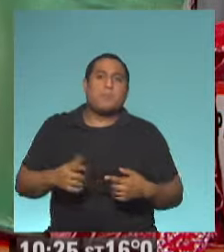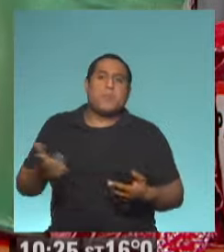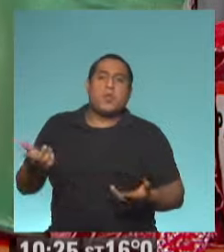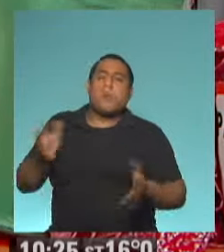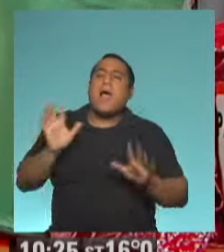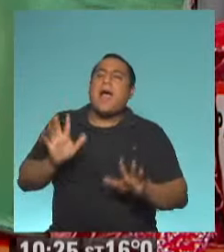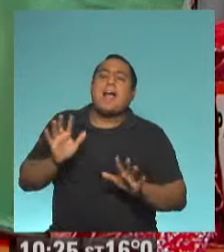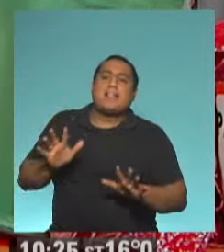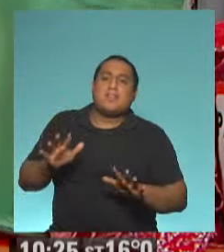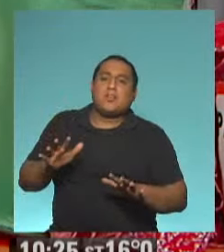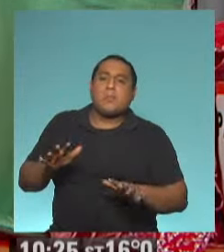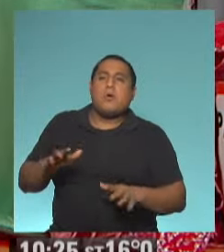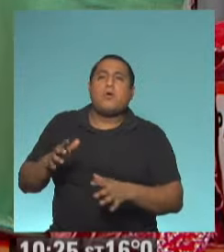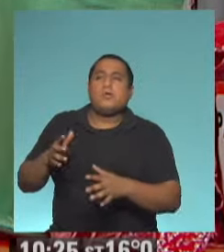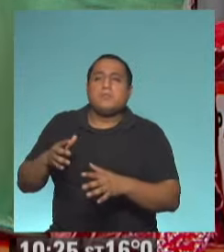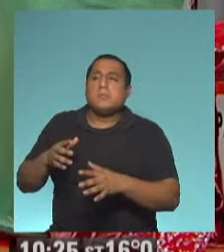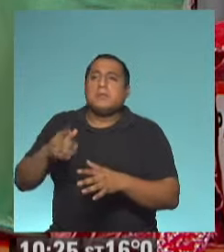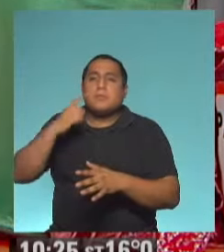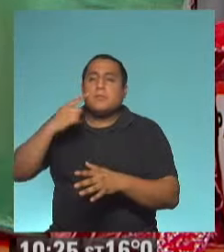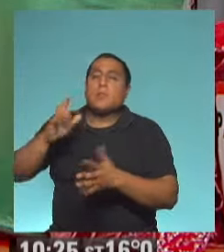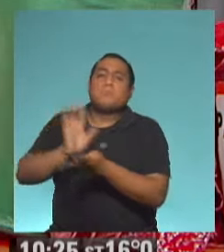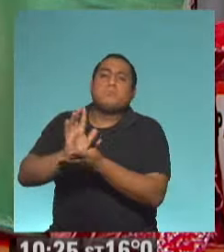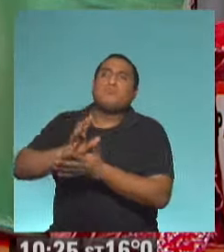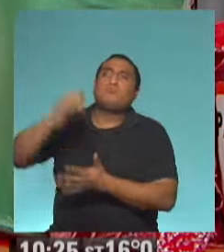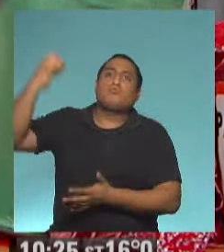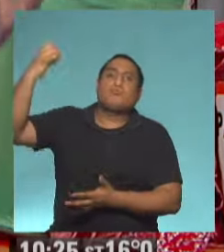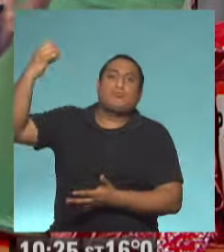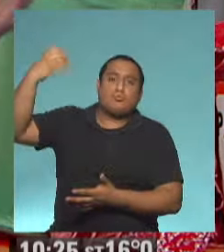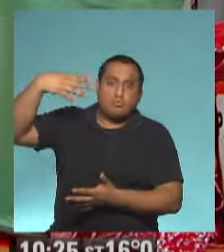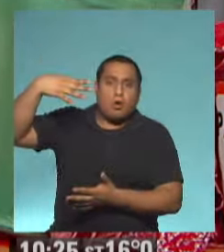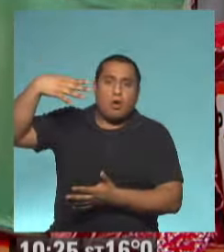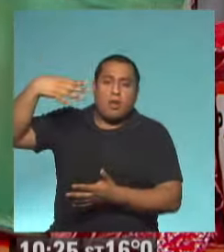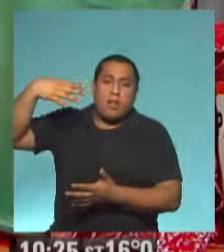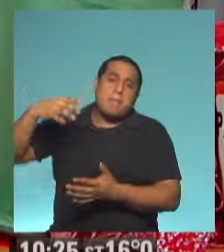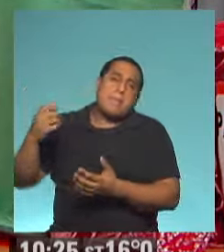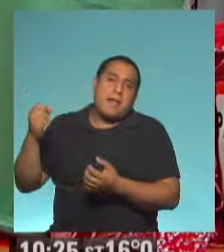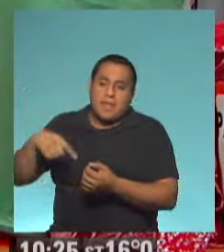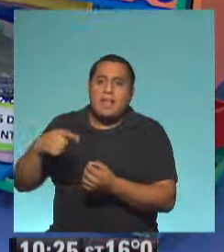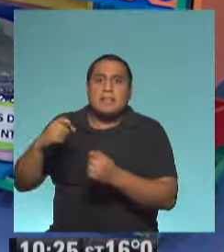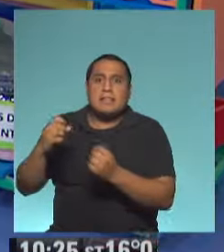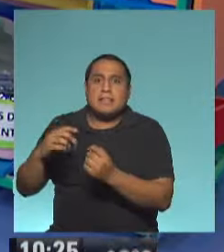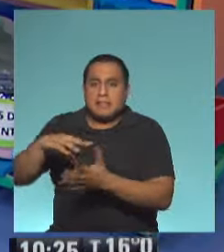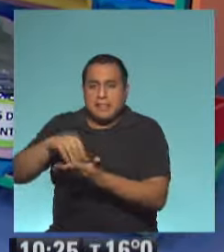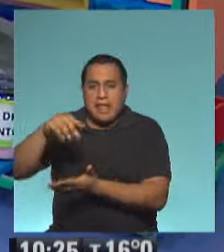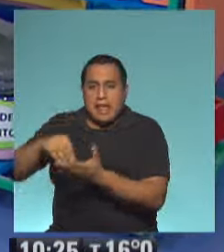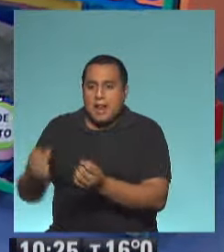carnaval lo que desentierran. Incluso dicen que es el sol que viene a fecundar la tierra.